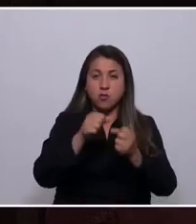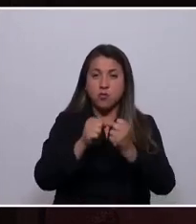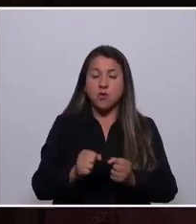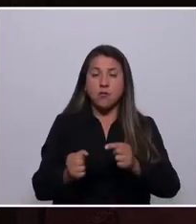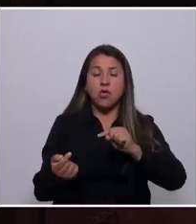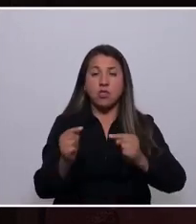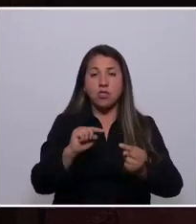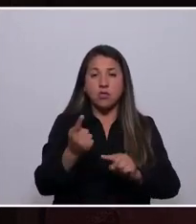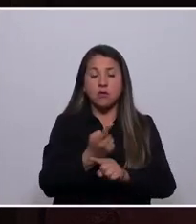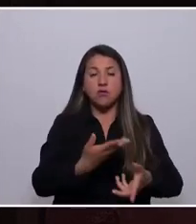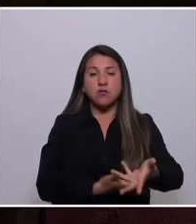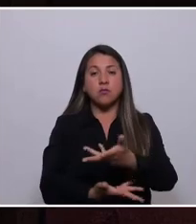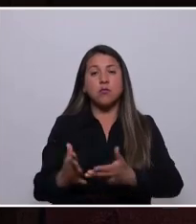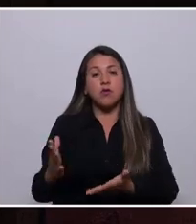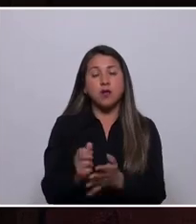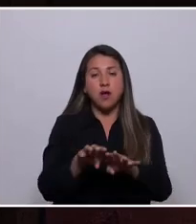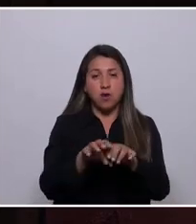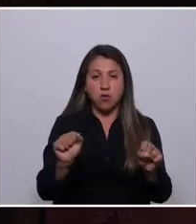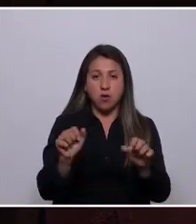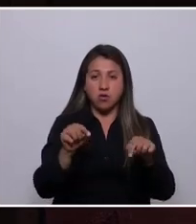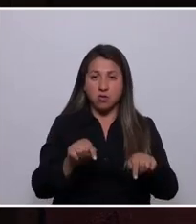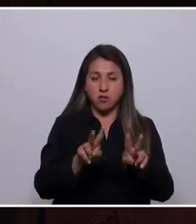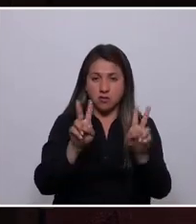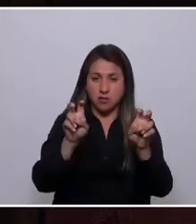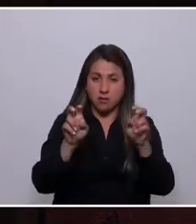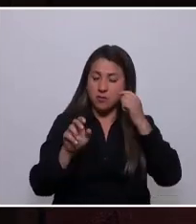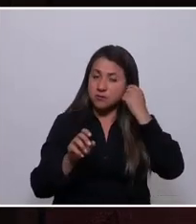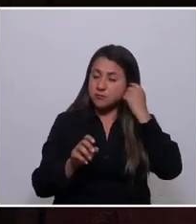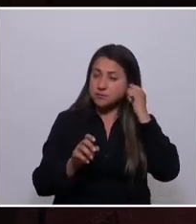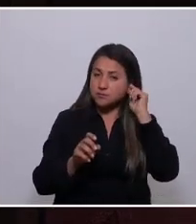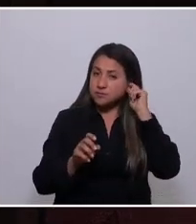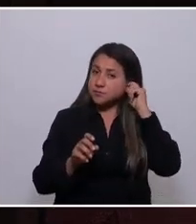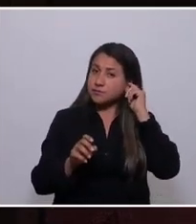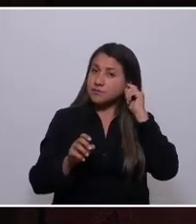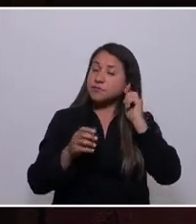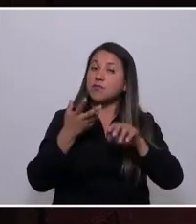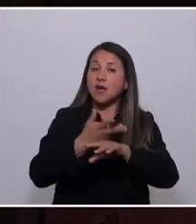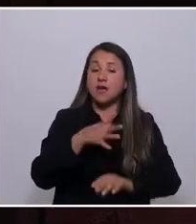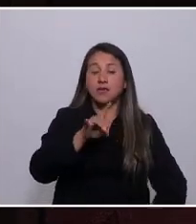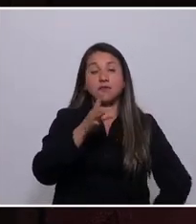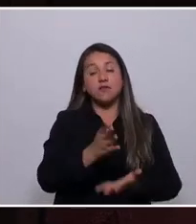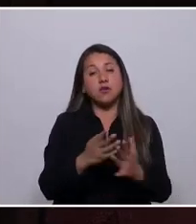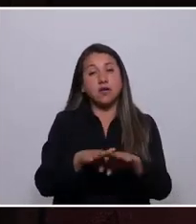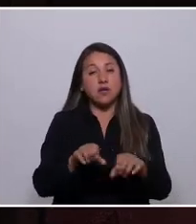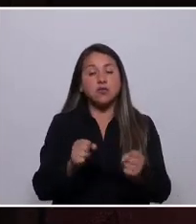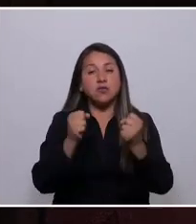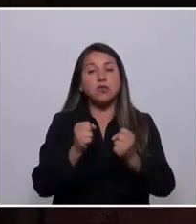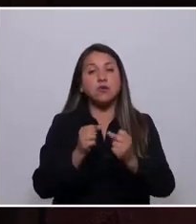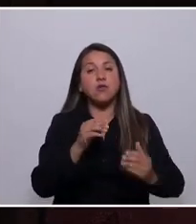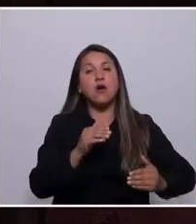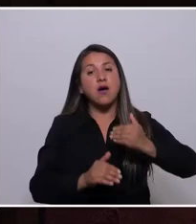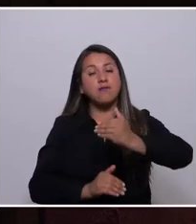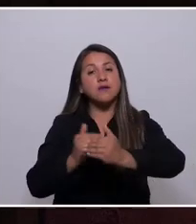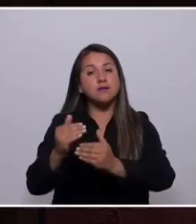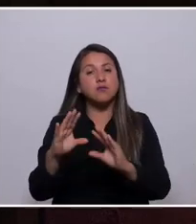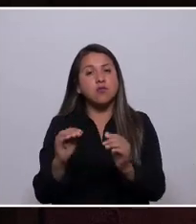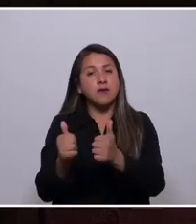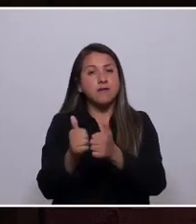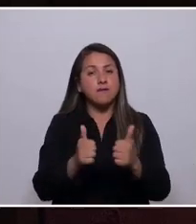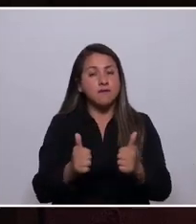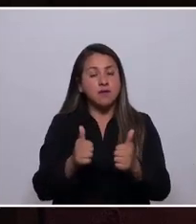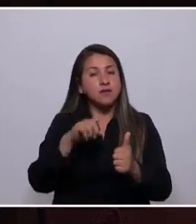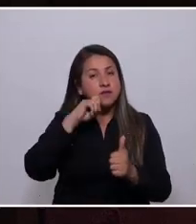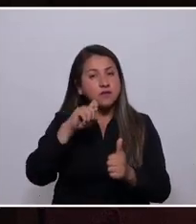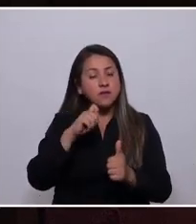acercar posiciones acerca de este punto. Creo que teniendo esa definición vamos a poder avanzar muy bien en lo que es